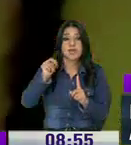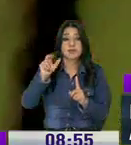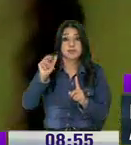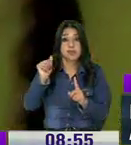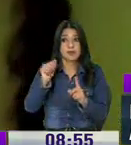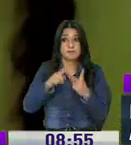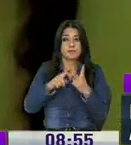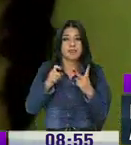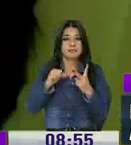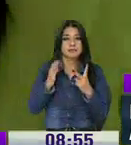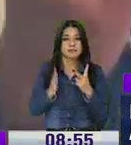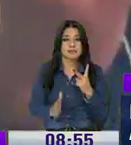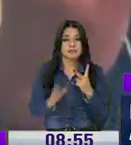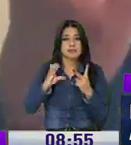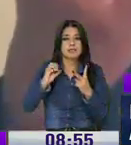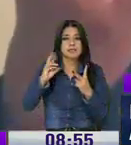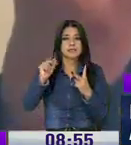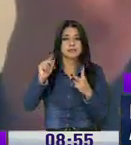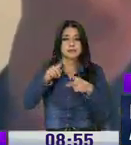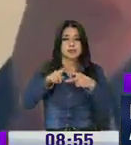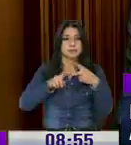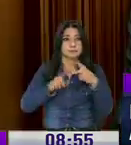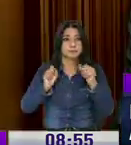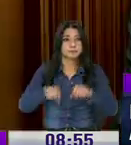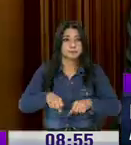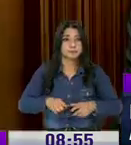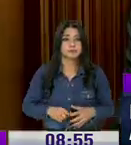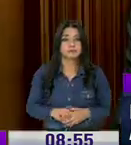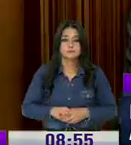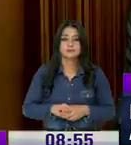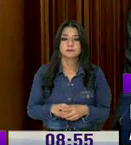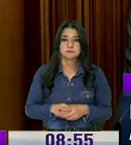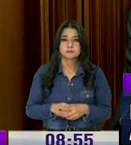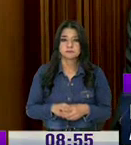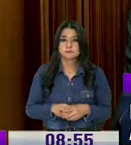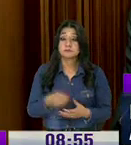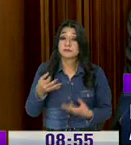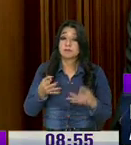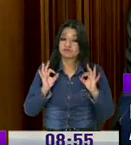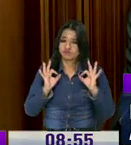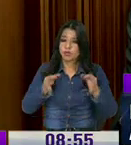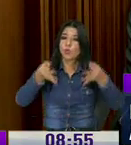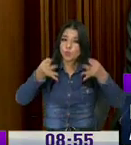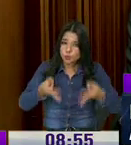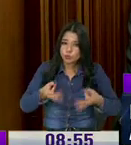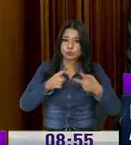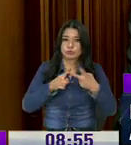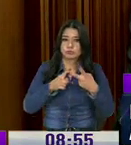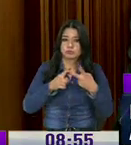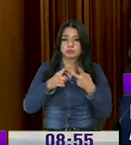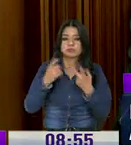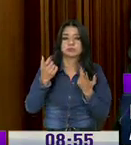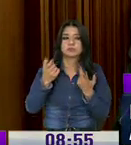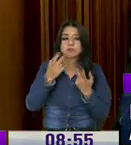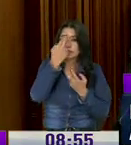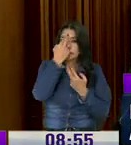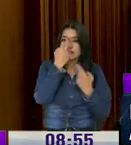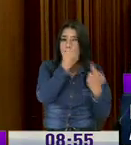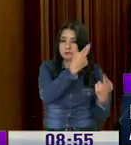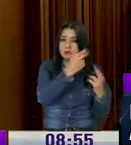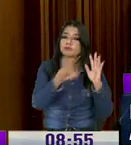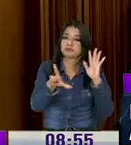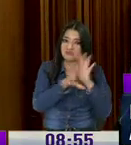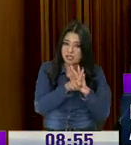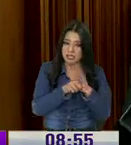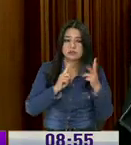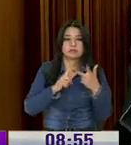el exlegislador Cristian Viteri. Si se actúa en justicia, en derecho, si es que se actúa de manera objetiva